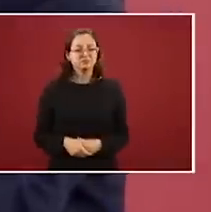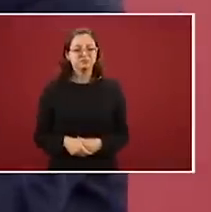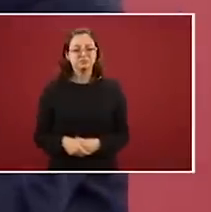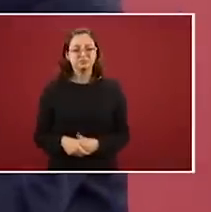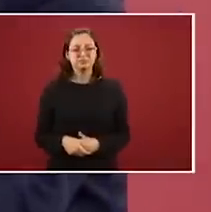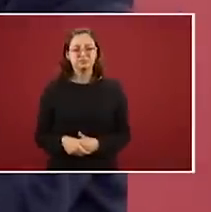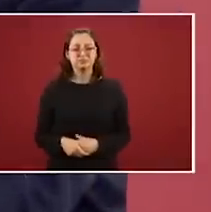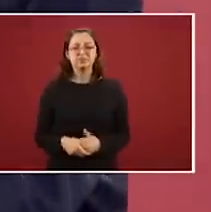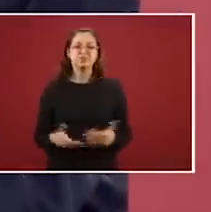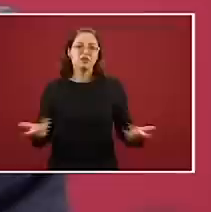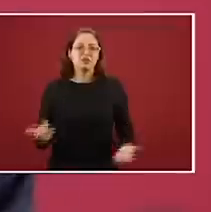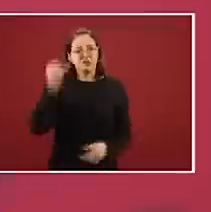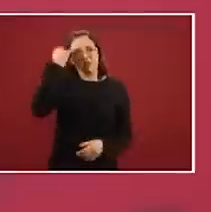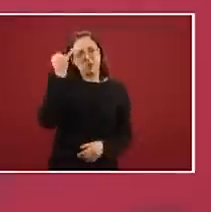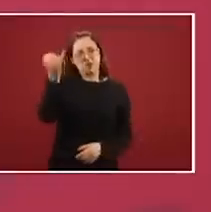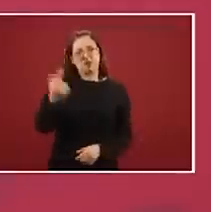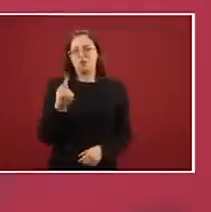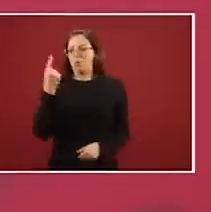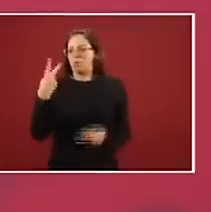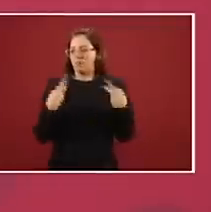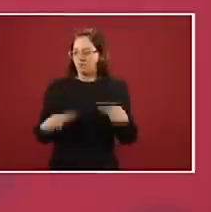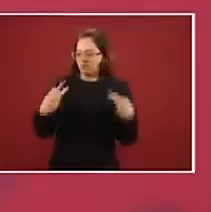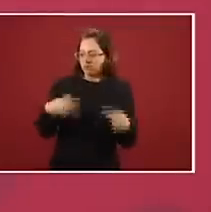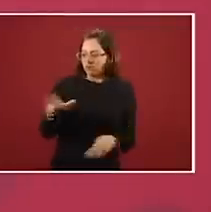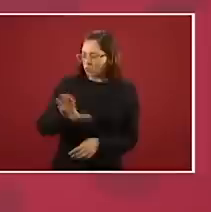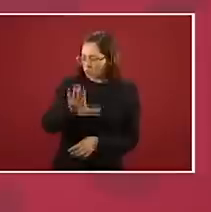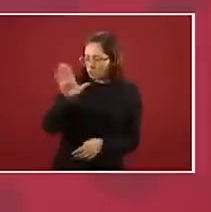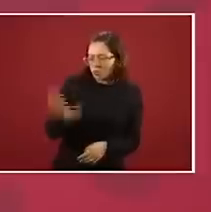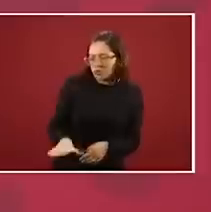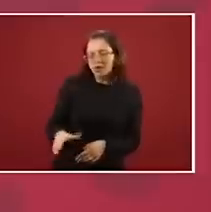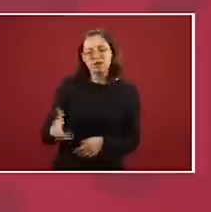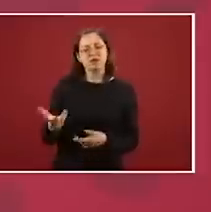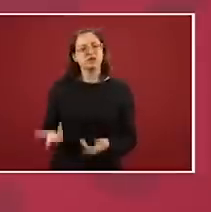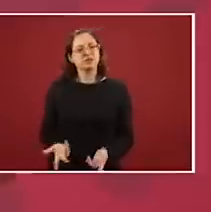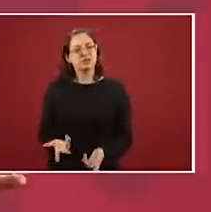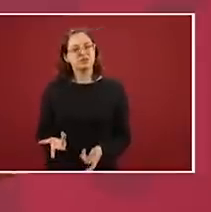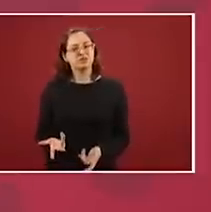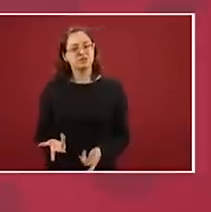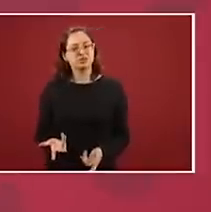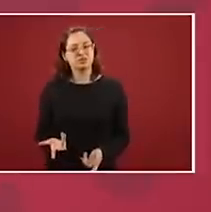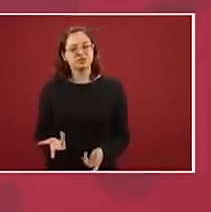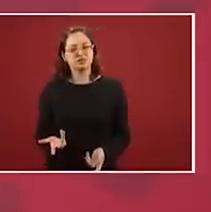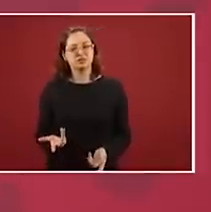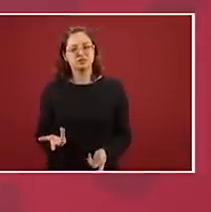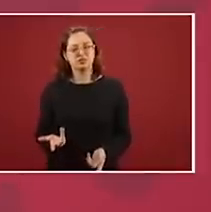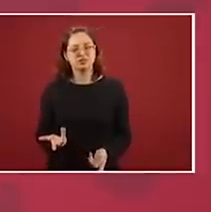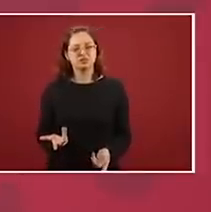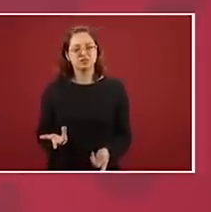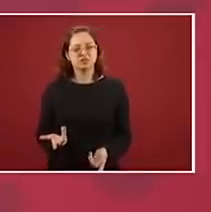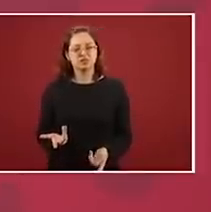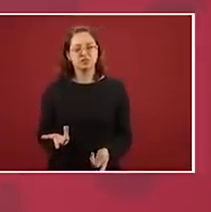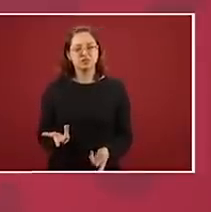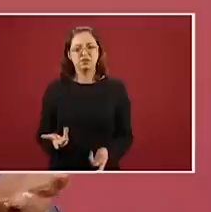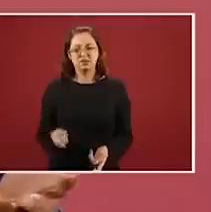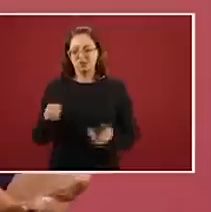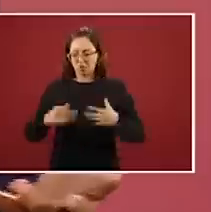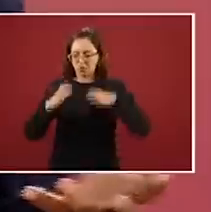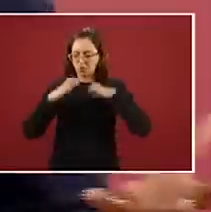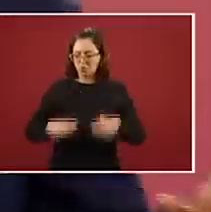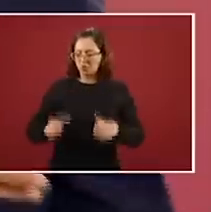que se muera una persona y que no se permita que salga el